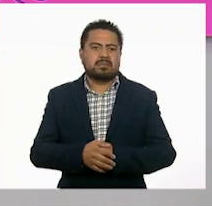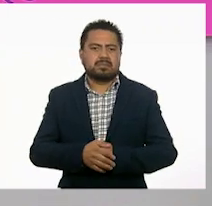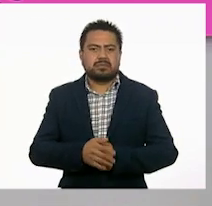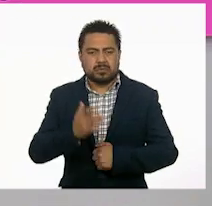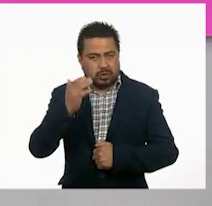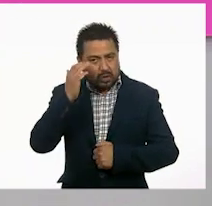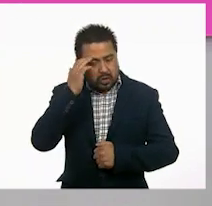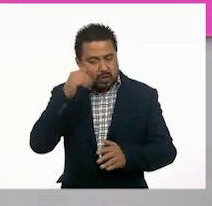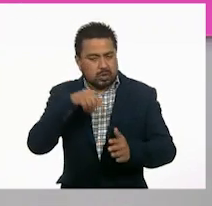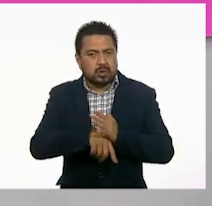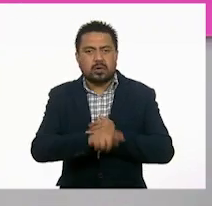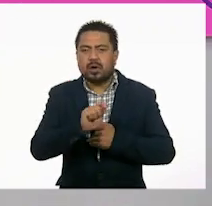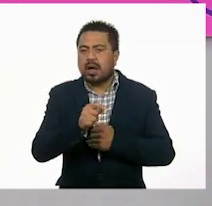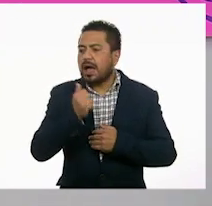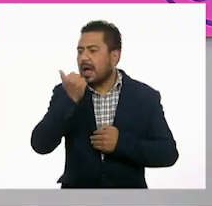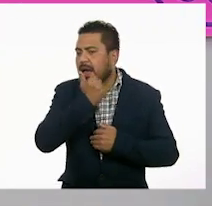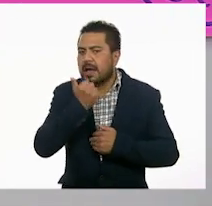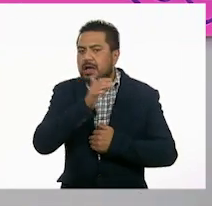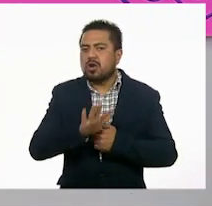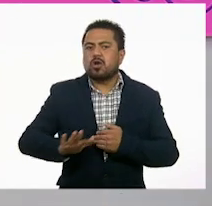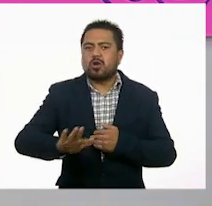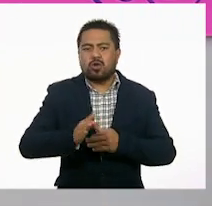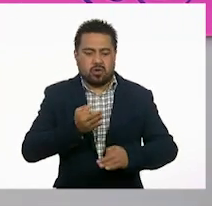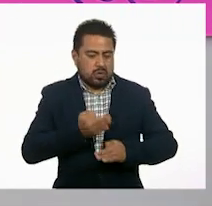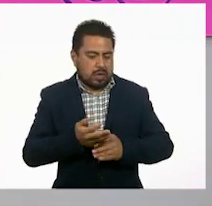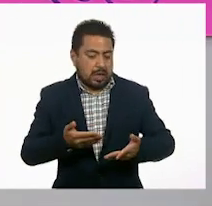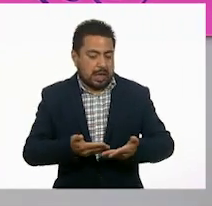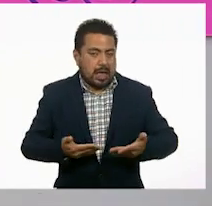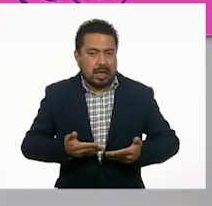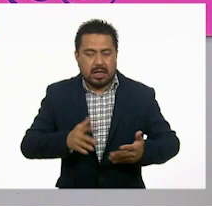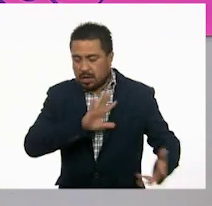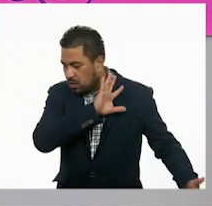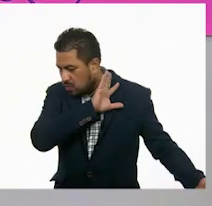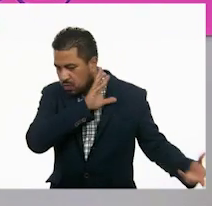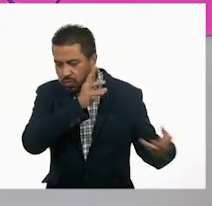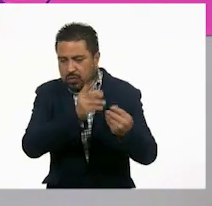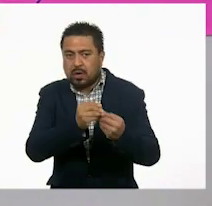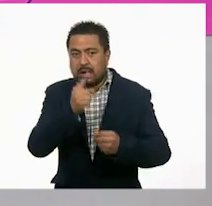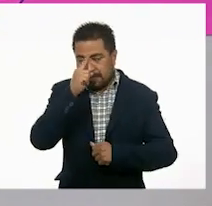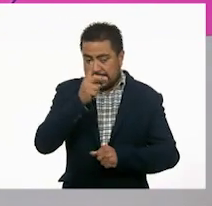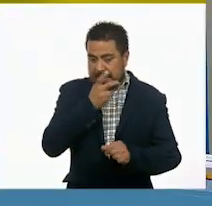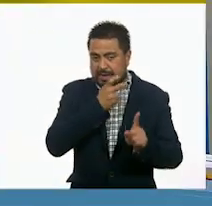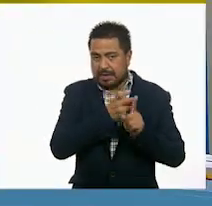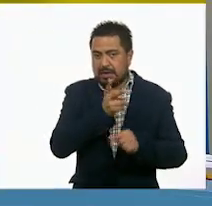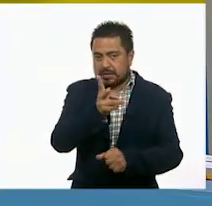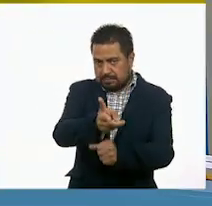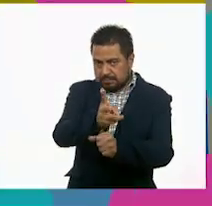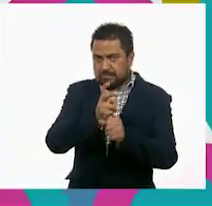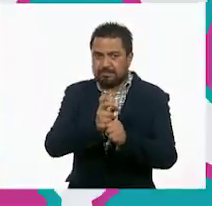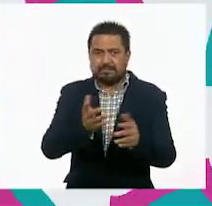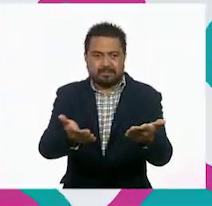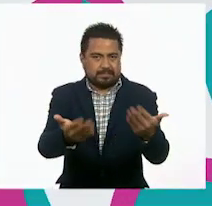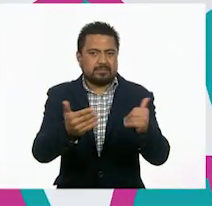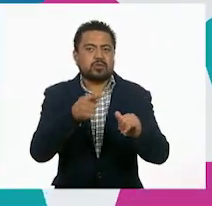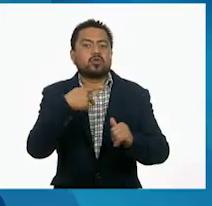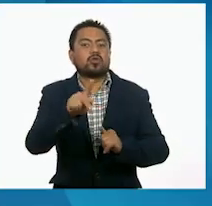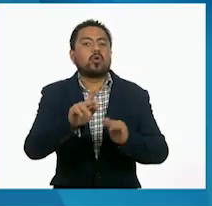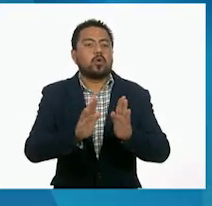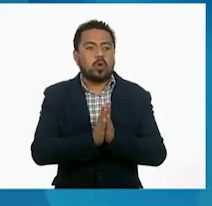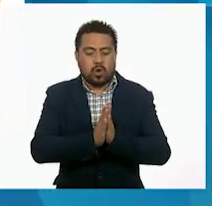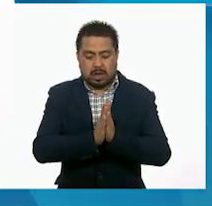el conocimiento de nuestros alumnos de lo que hemos visto hasta ahorita. Para ello los voy a invitar a que en su libro